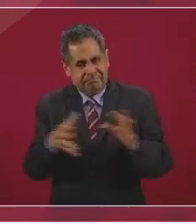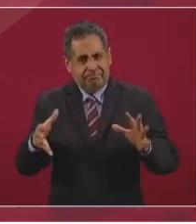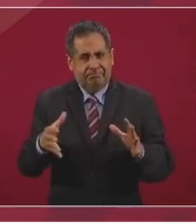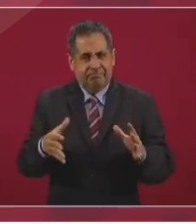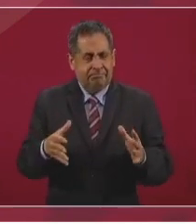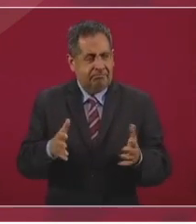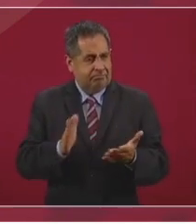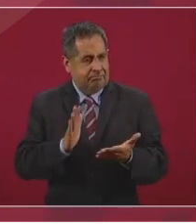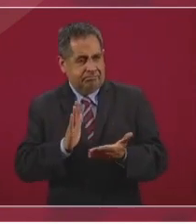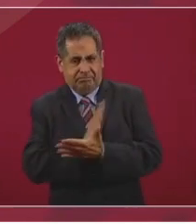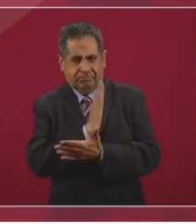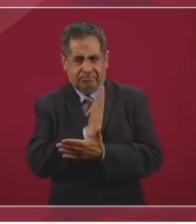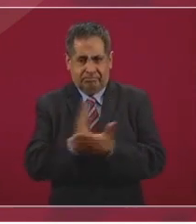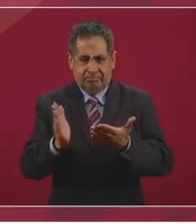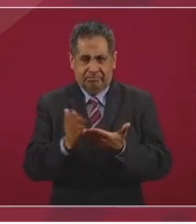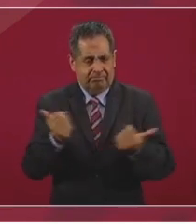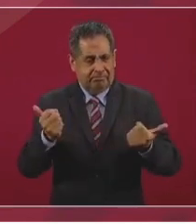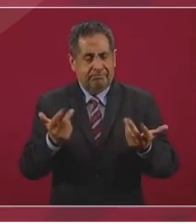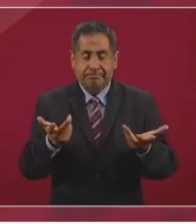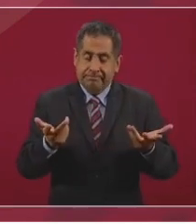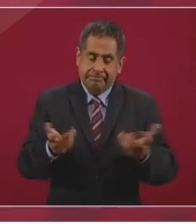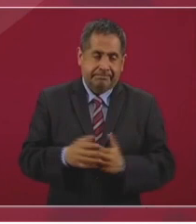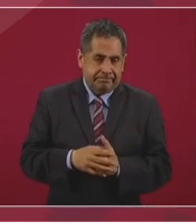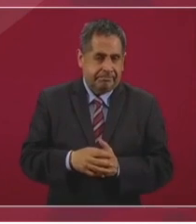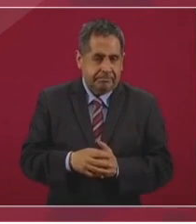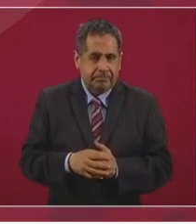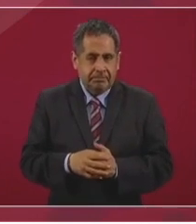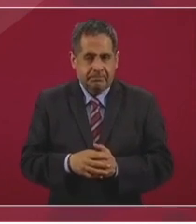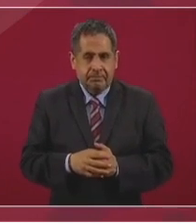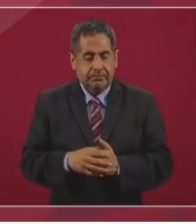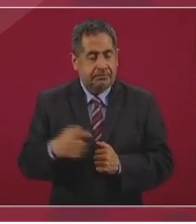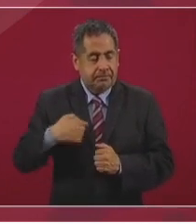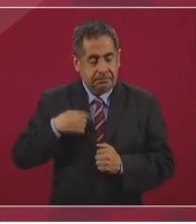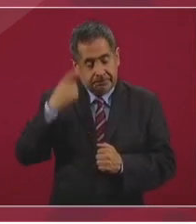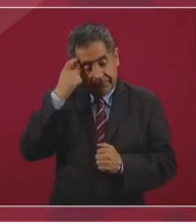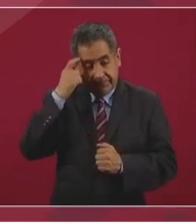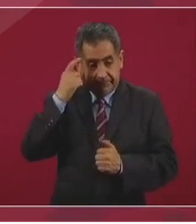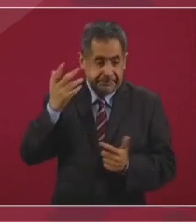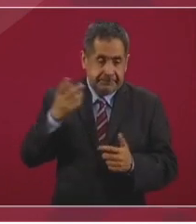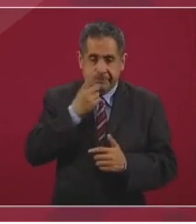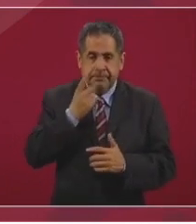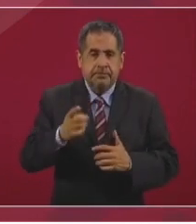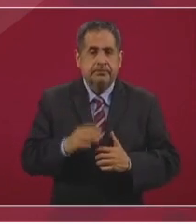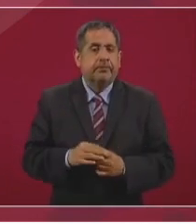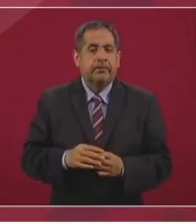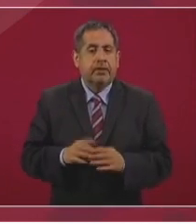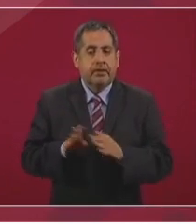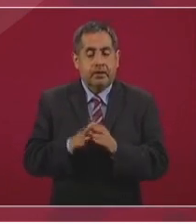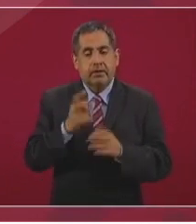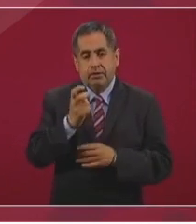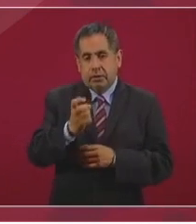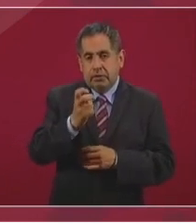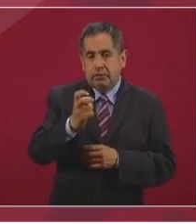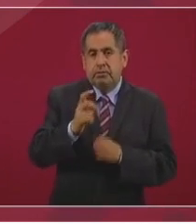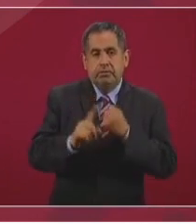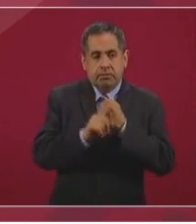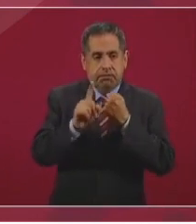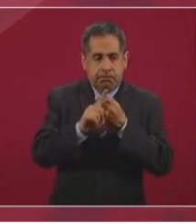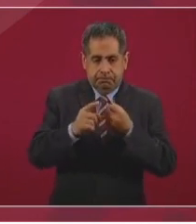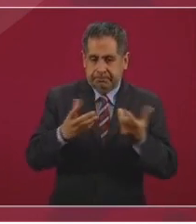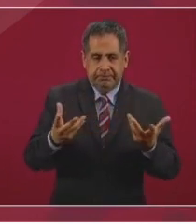marcar bien la línea divisoria. Yo sostengo que eso es lo que ha